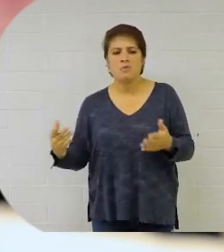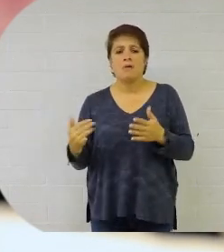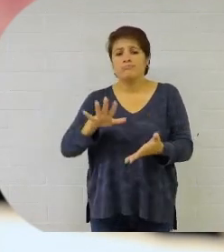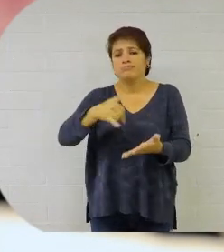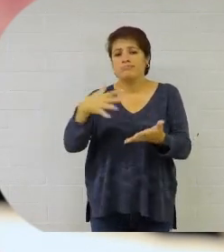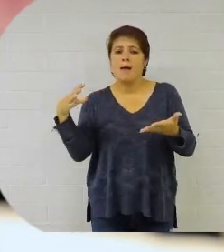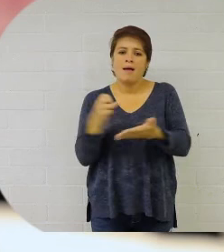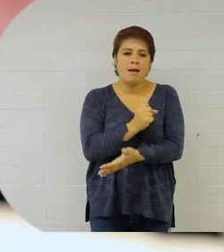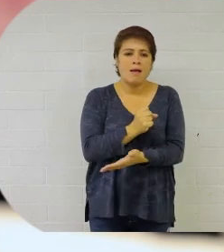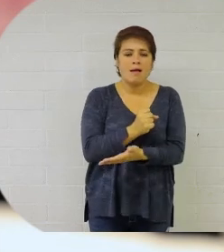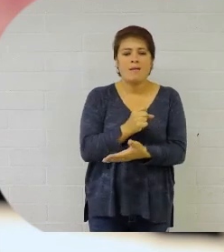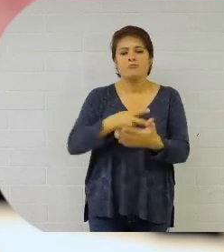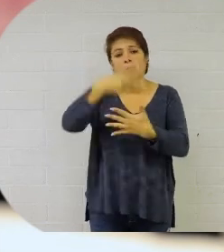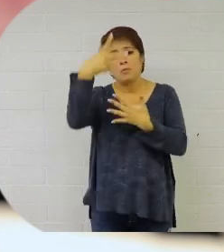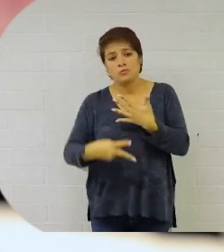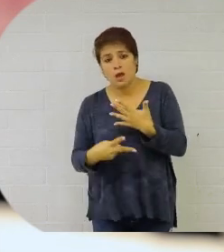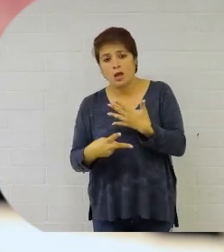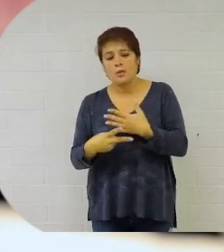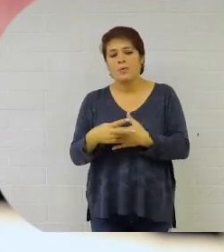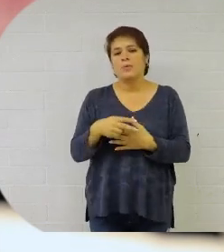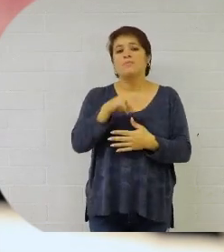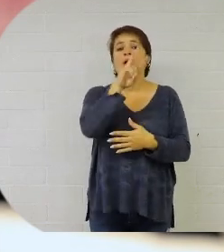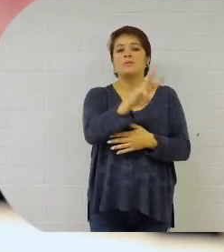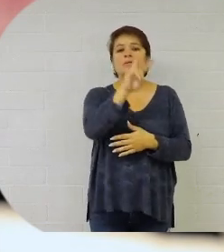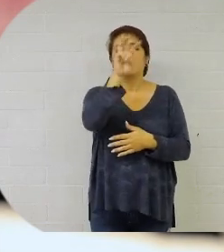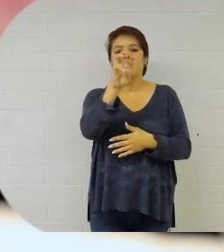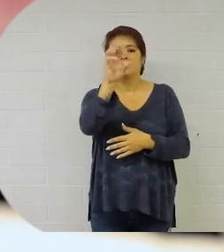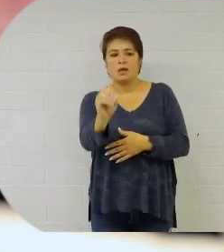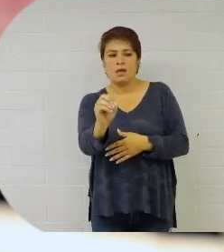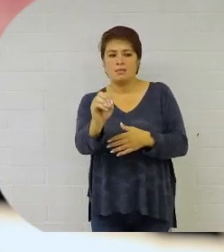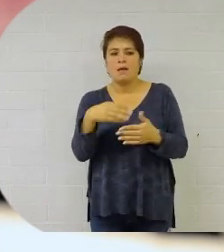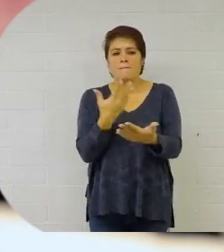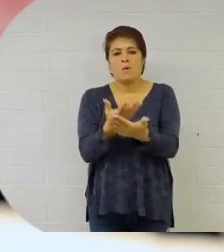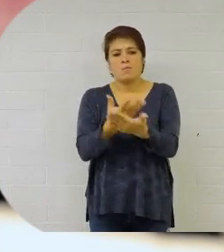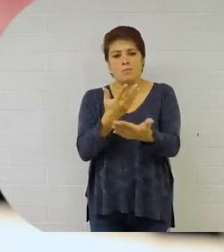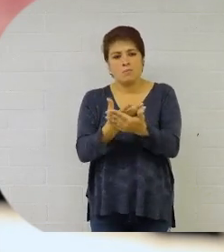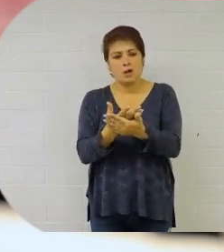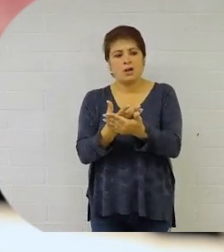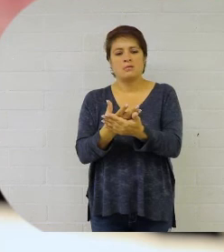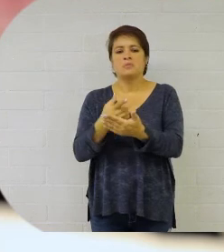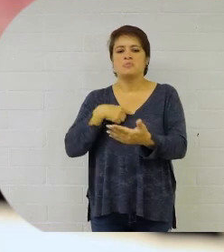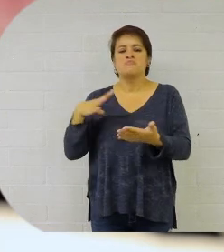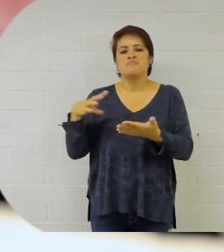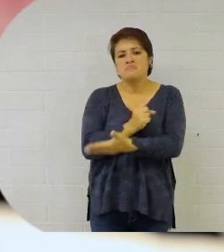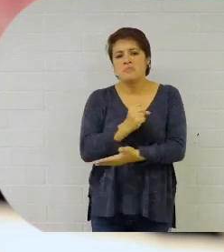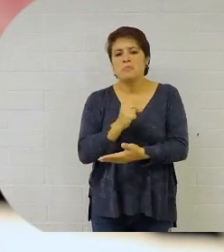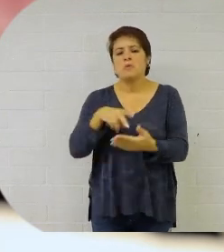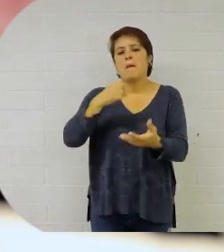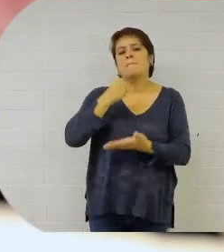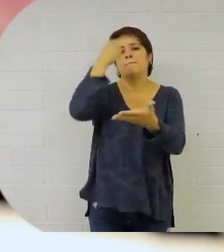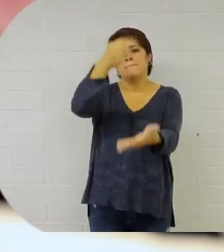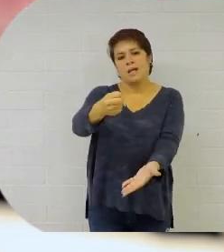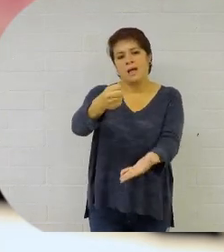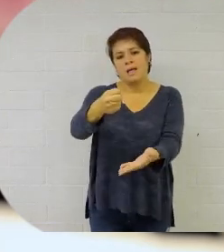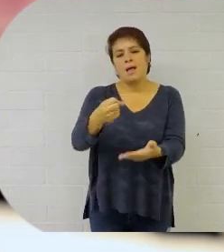Metropolitana, del cual salimos ganadores dentro de 380 propuestas. Con esto nos ganamos